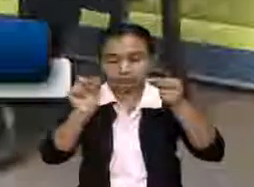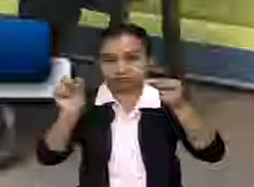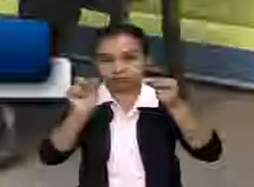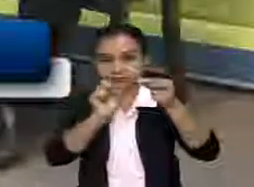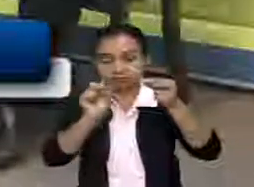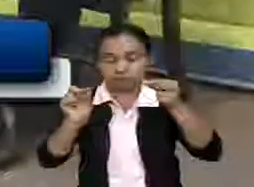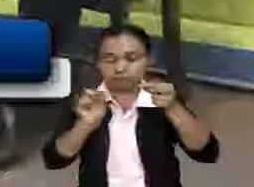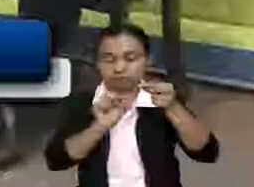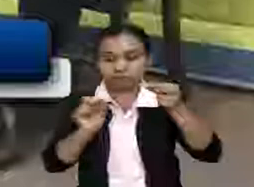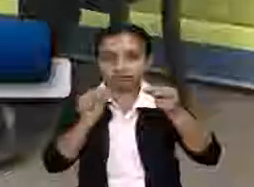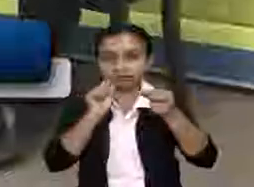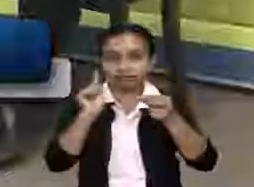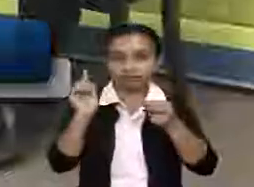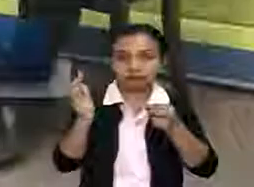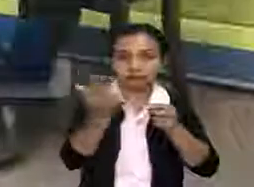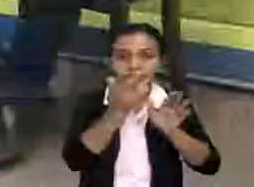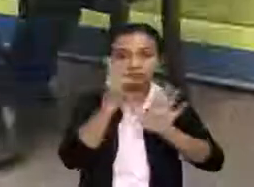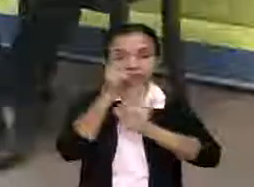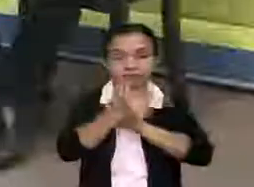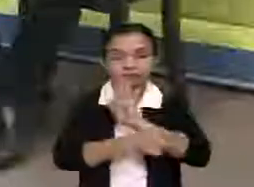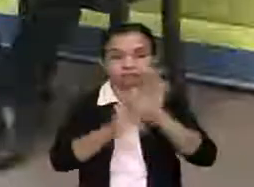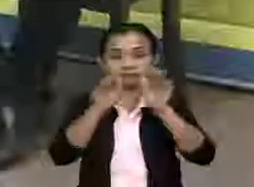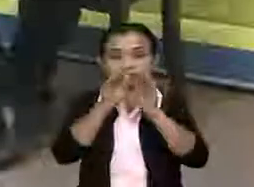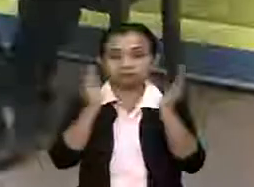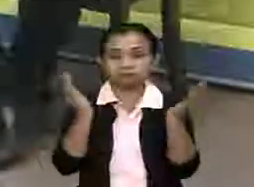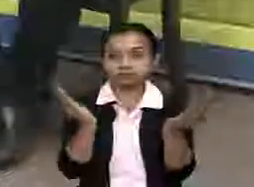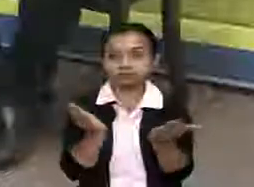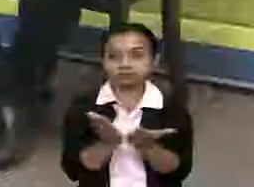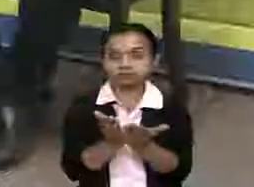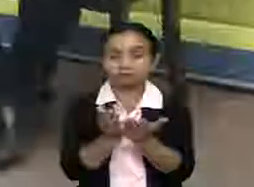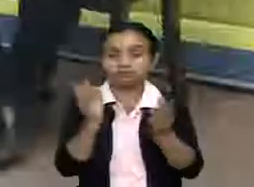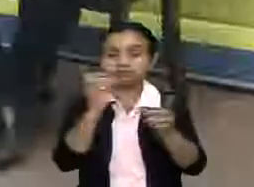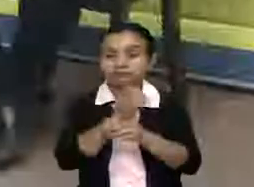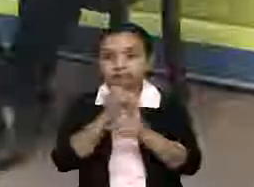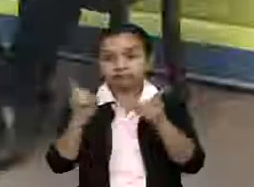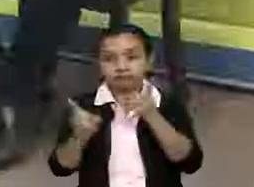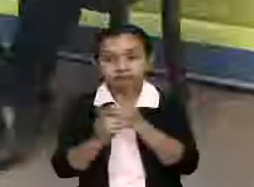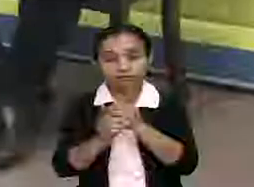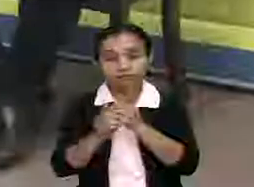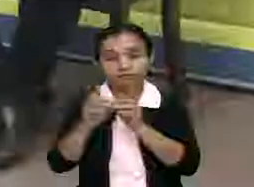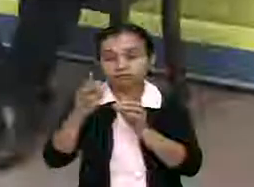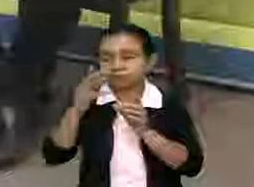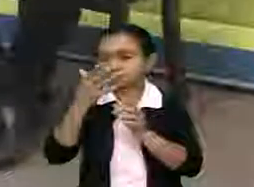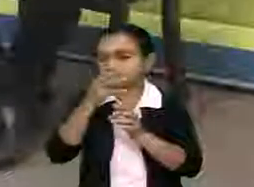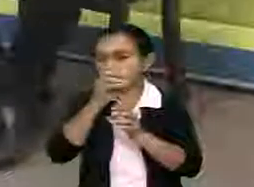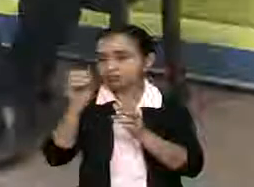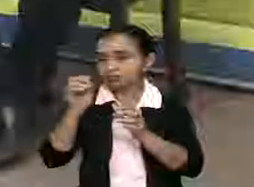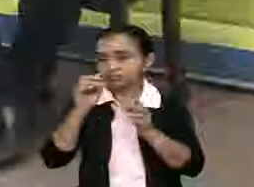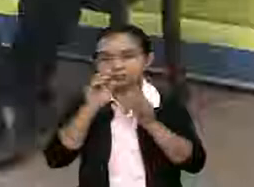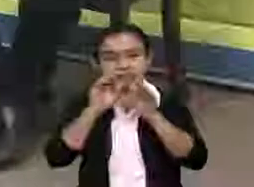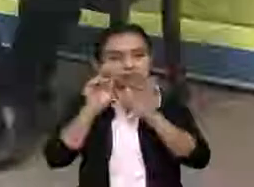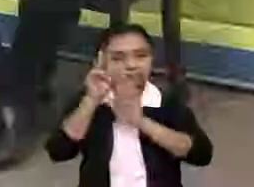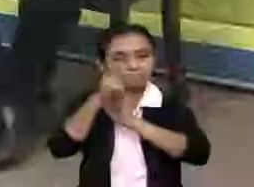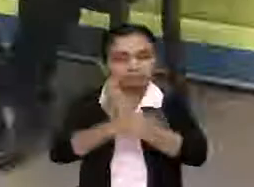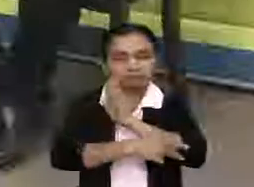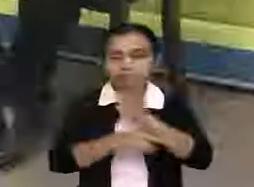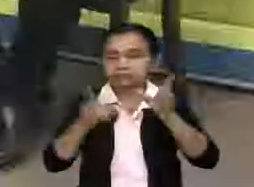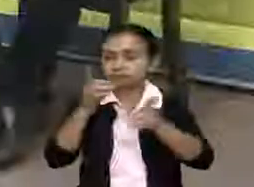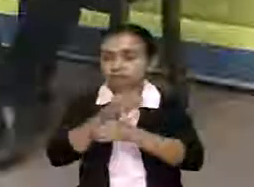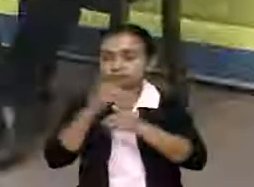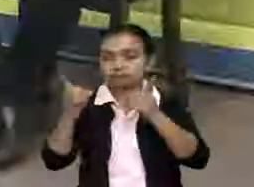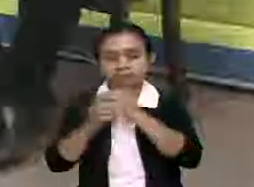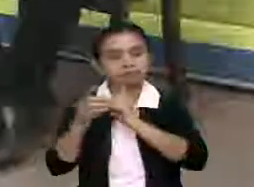que todos los países del mundo deben los doscientos y pico de países en el mundo deben tener 100% donación voluntaria en el año